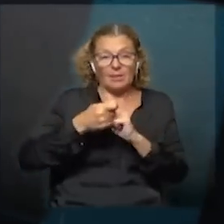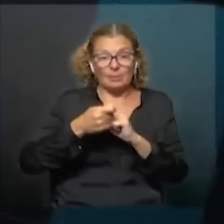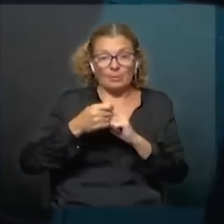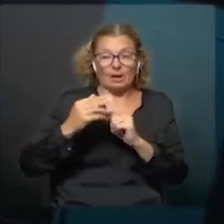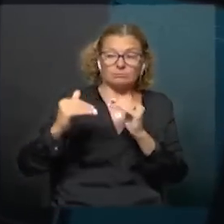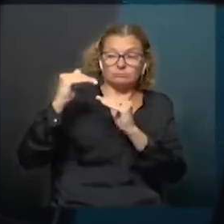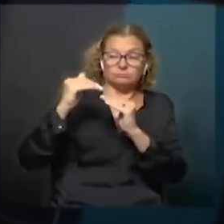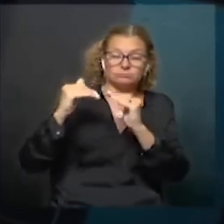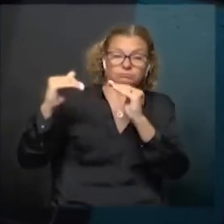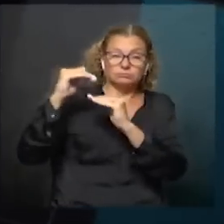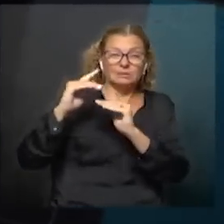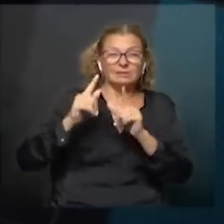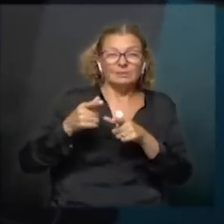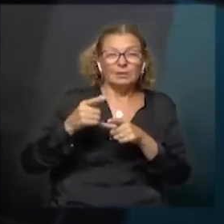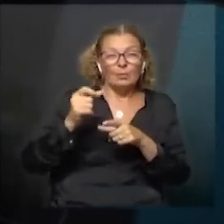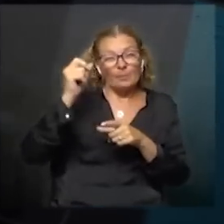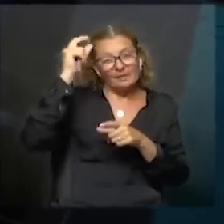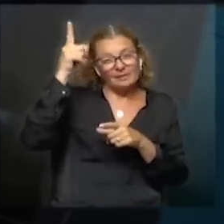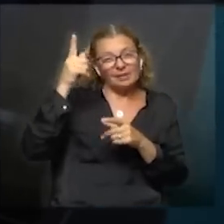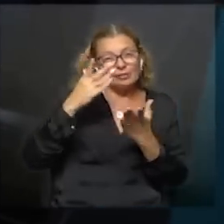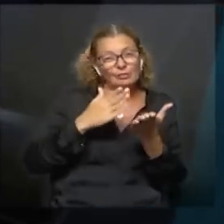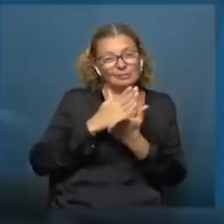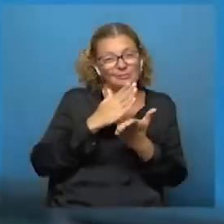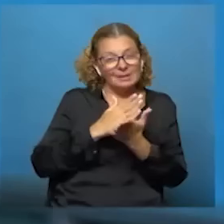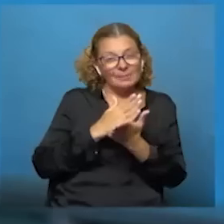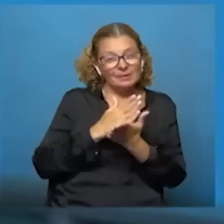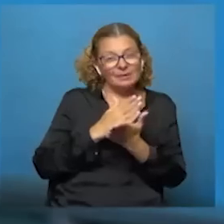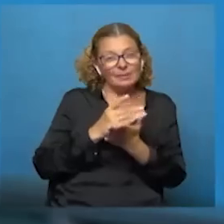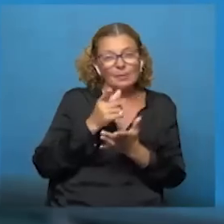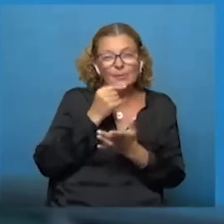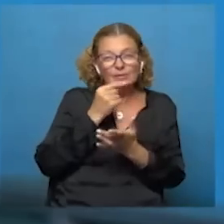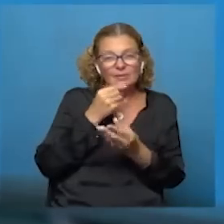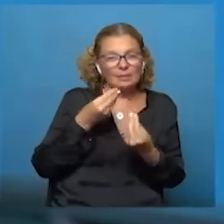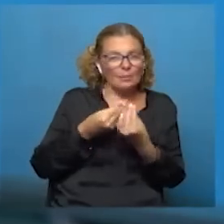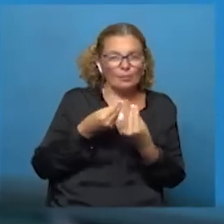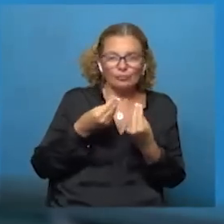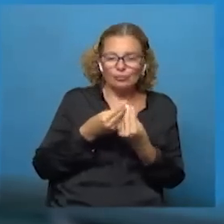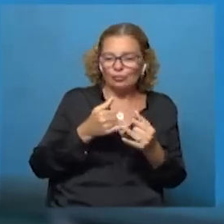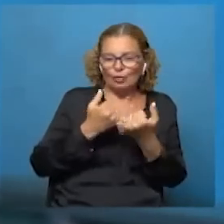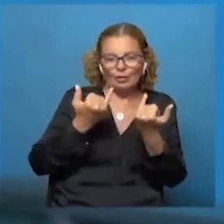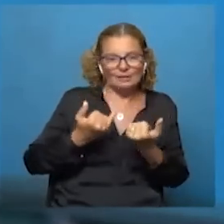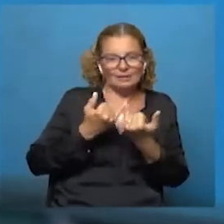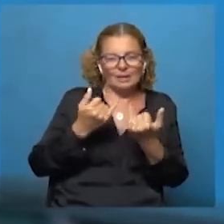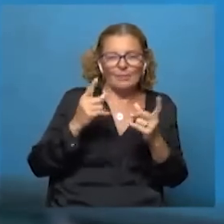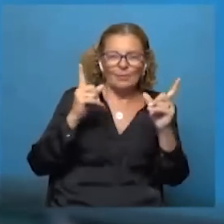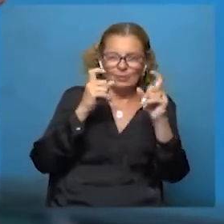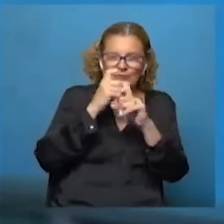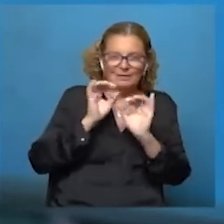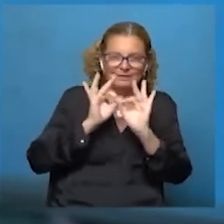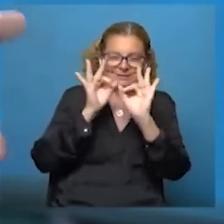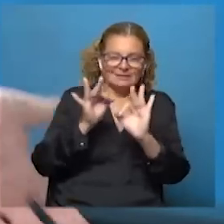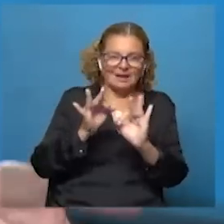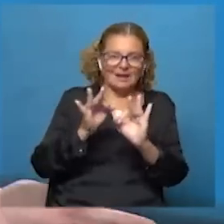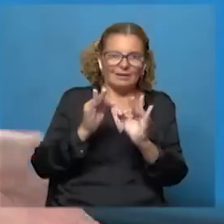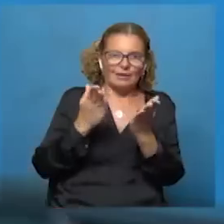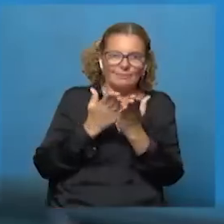y cuesta tener capacitación permanente porque policía está desplegado todo el día y es muy difícil llegarle con